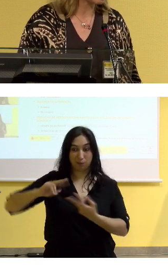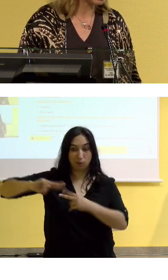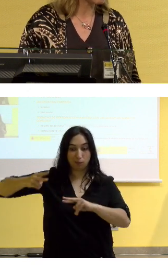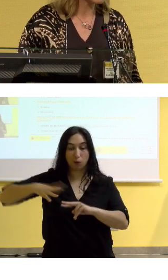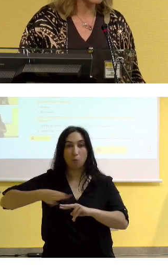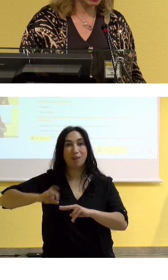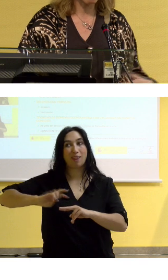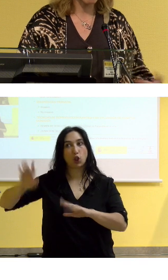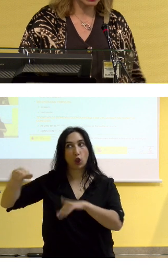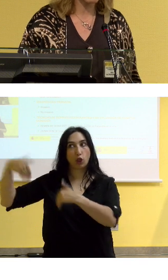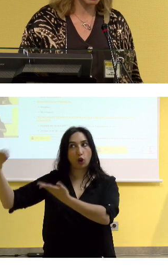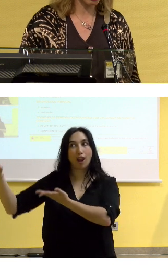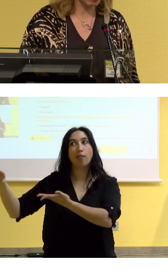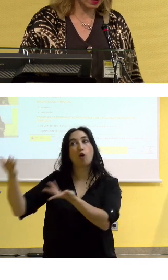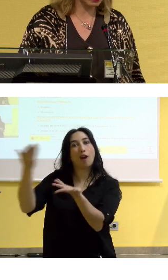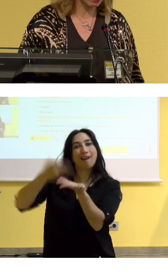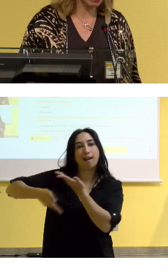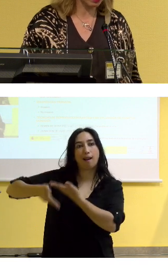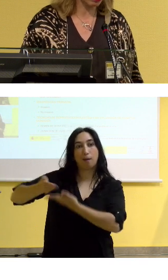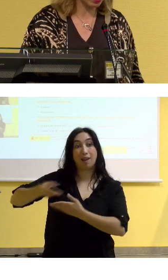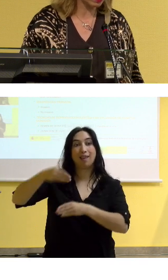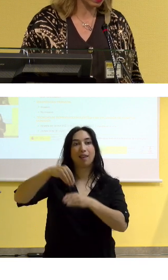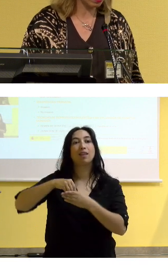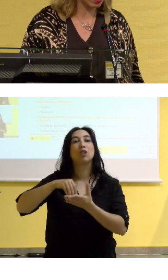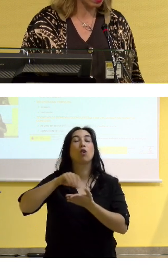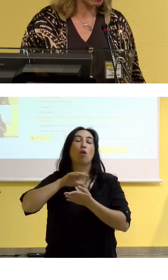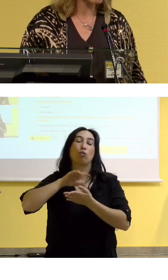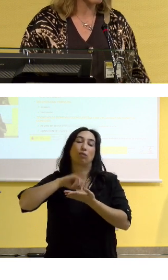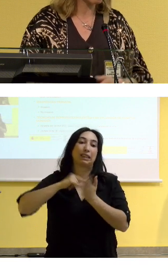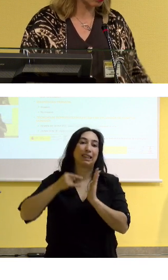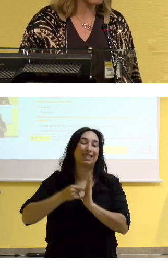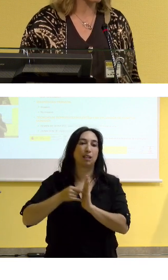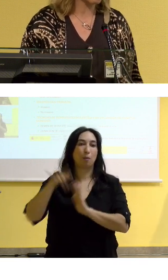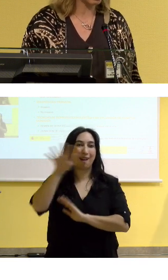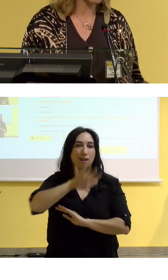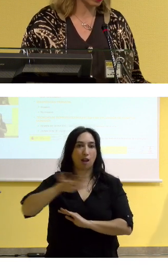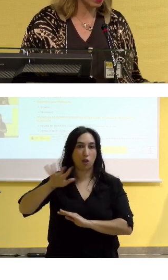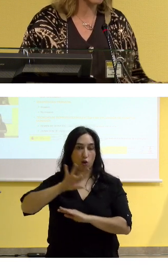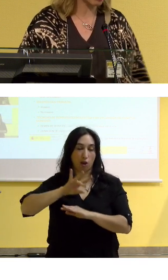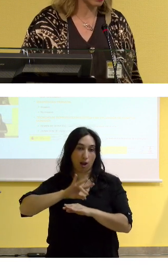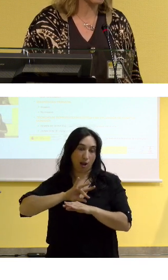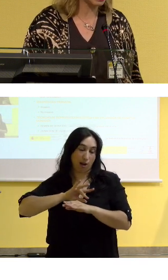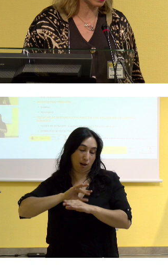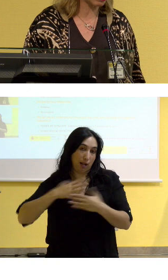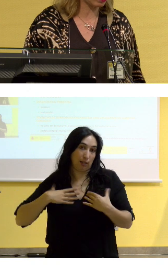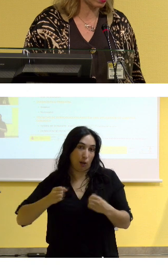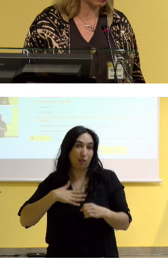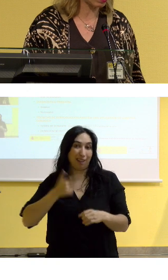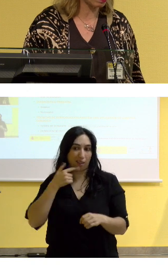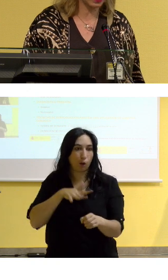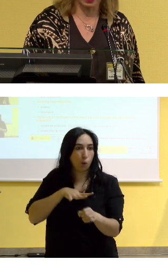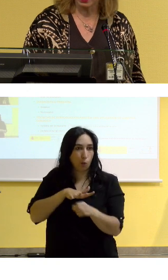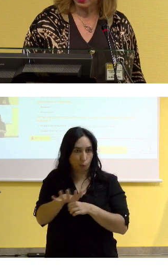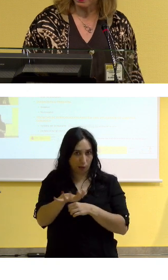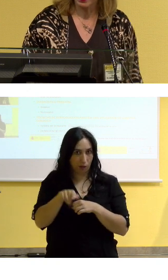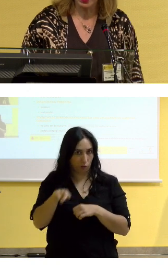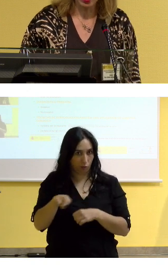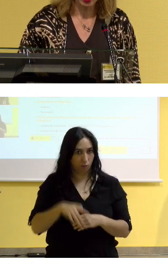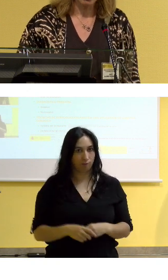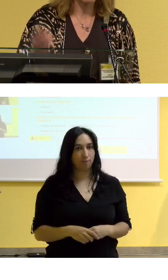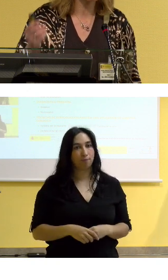gameto donado. Y eso está dentro del Sistema Nacional de Salud, o sea, lo cubre la Seguridad Social, que es lo que tienen que conocer nuestros